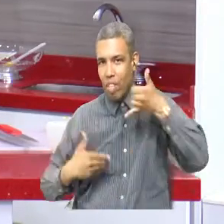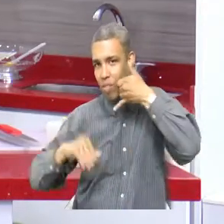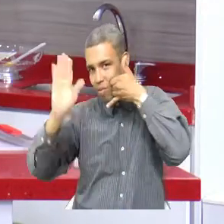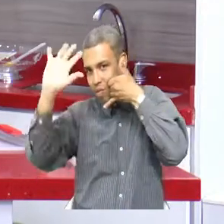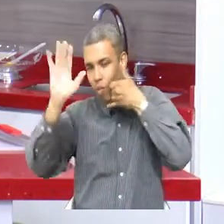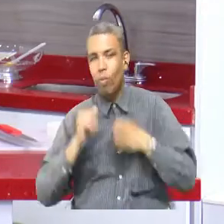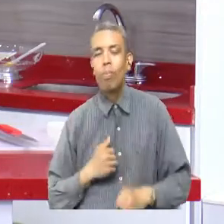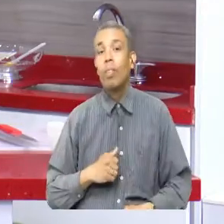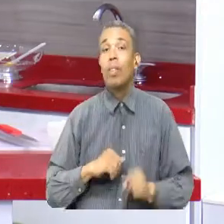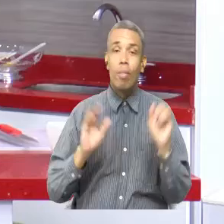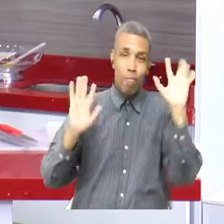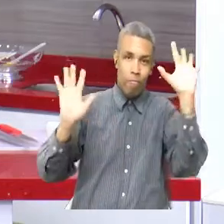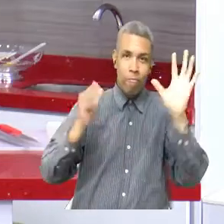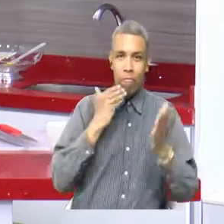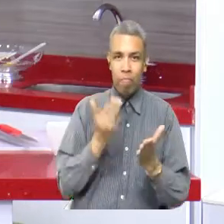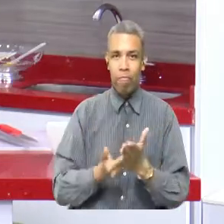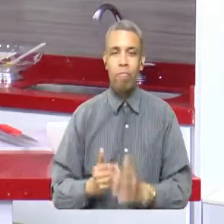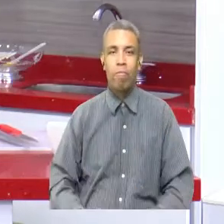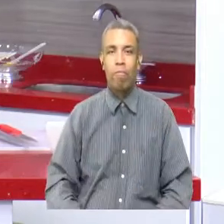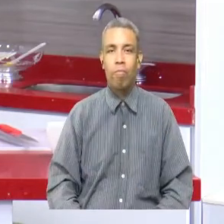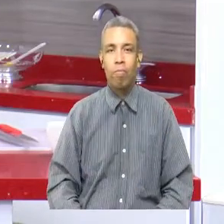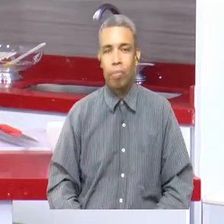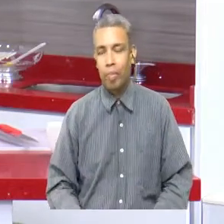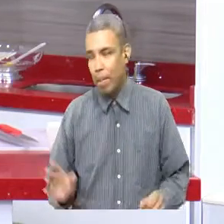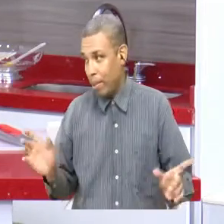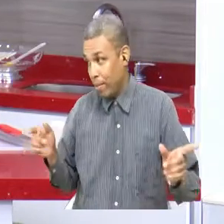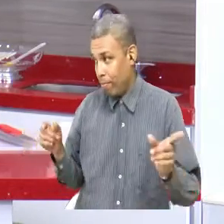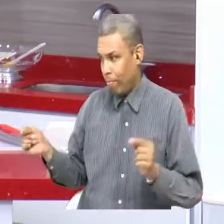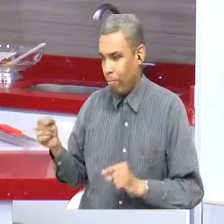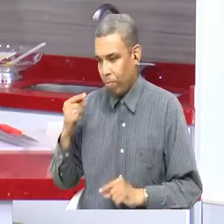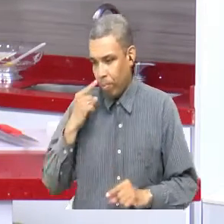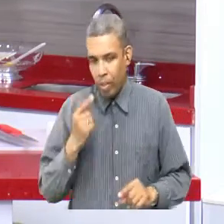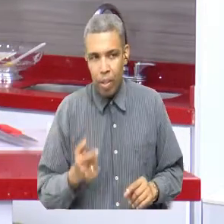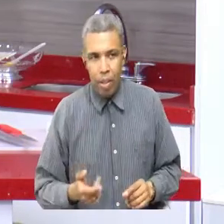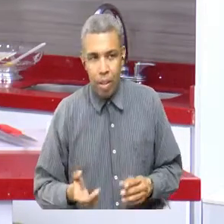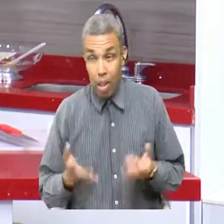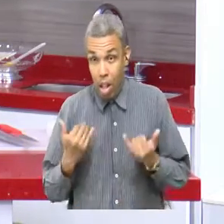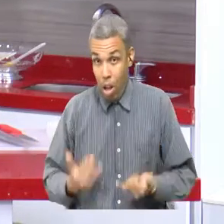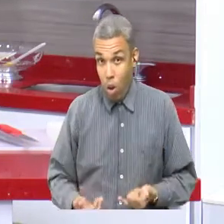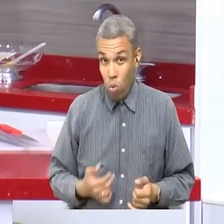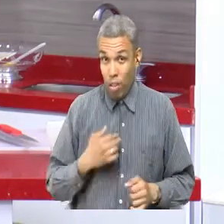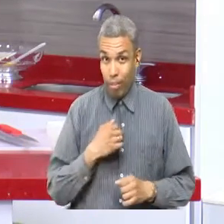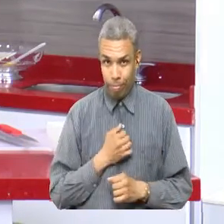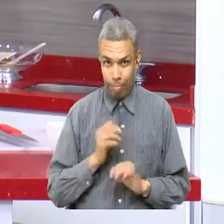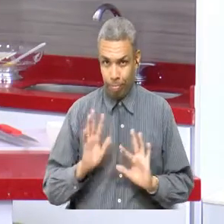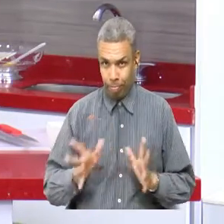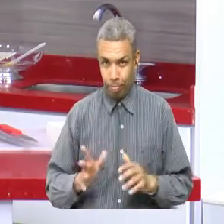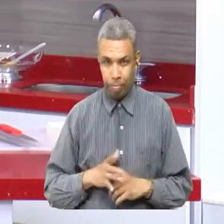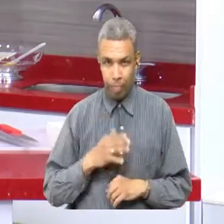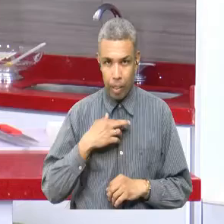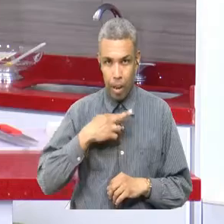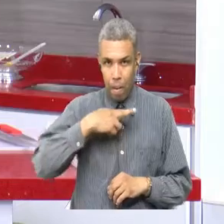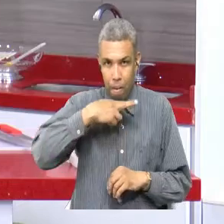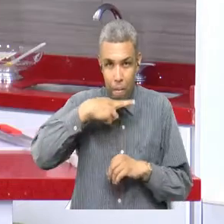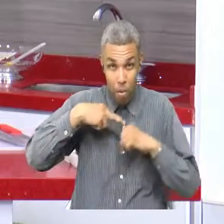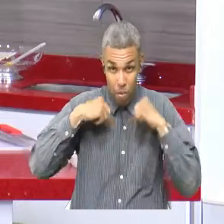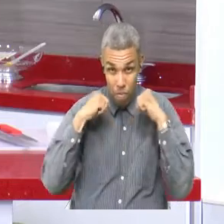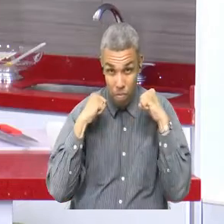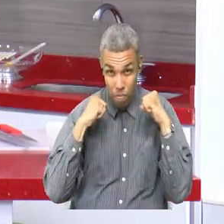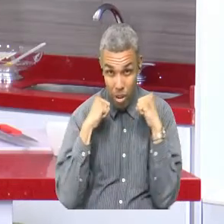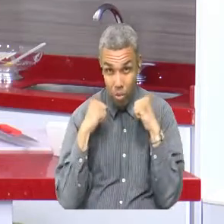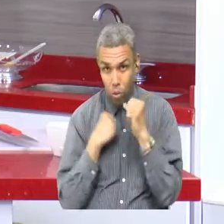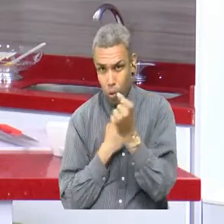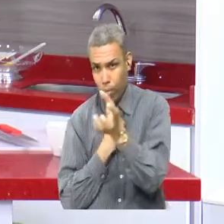Ahora sí, ya, vámonos. Listo, Rochi. A ver, la idea es que esto se va a poner a refrigerar. Como la magia de la televisión es así